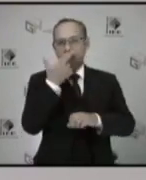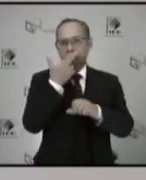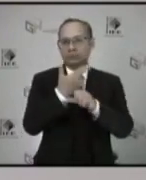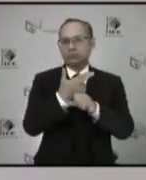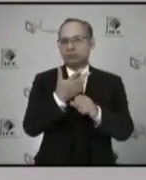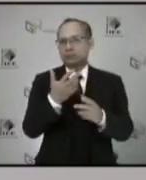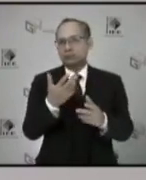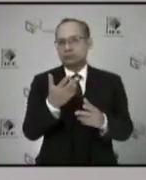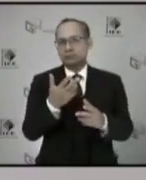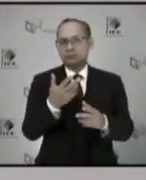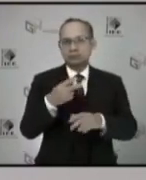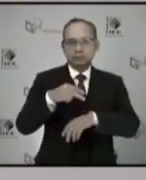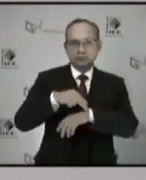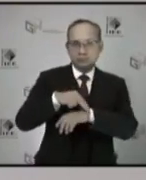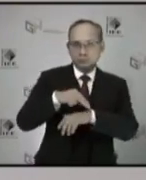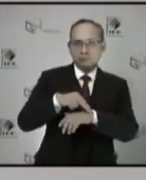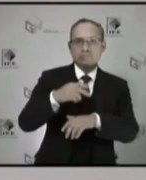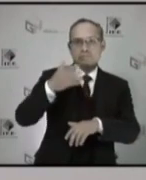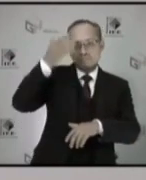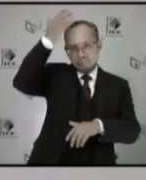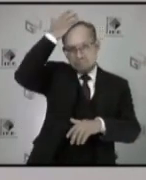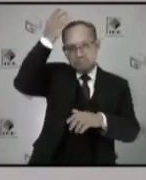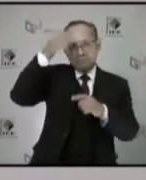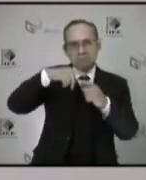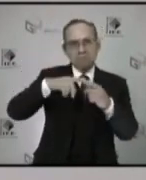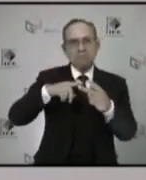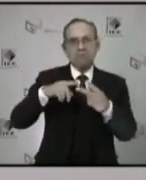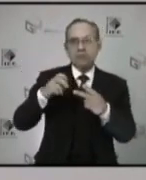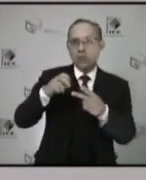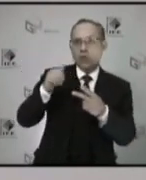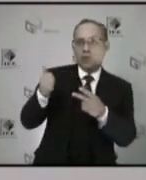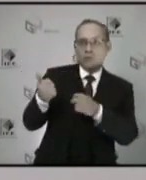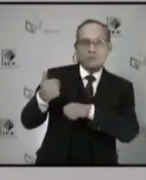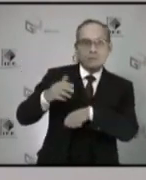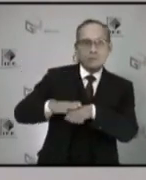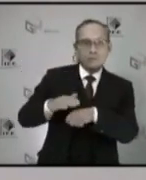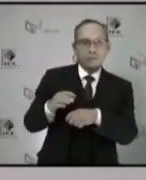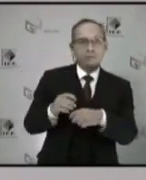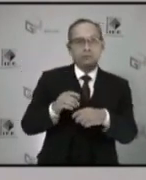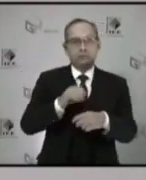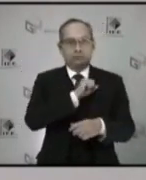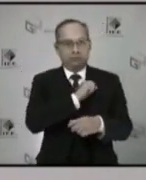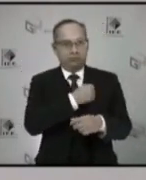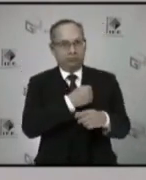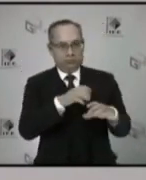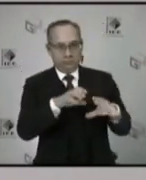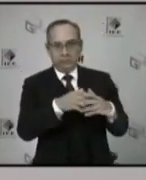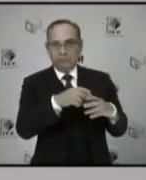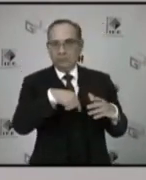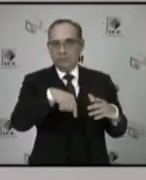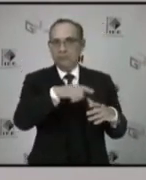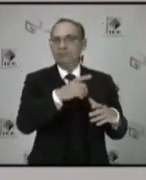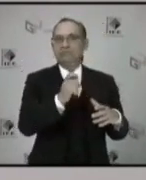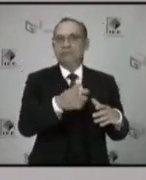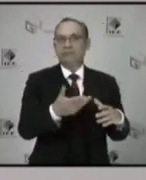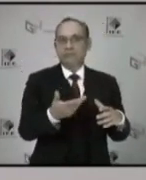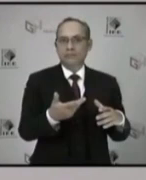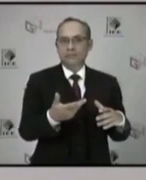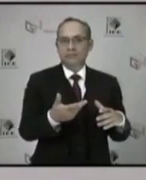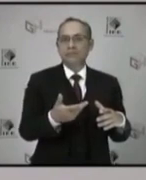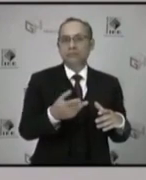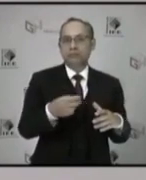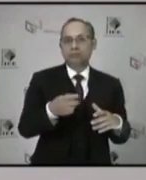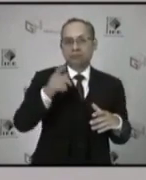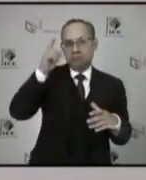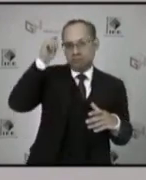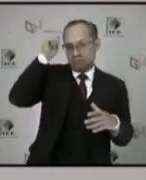médicos, médicas, enfermeros, enfermeras, personal administrativo, está sujeto a un régimen que